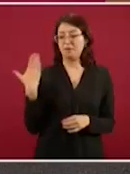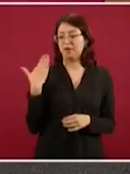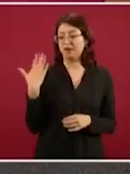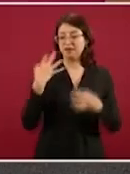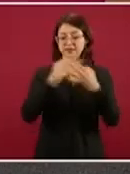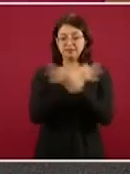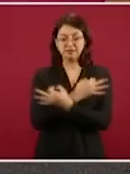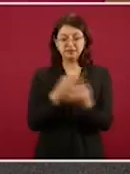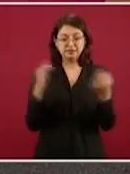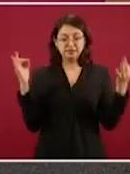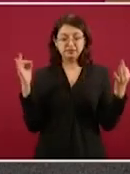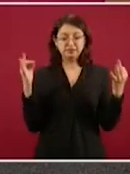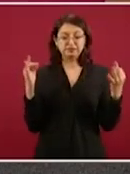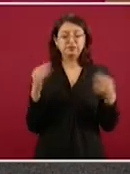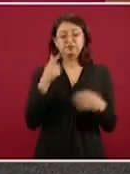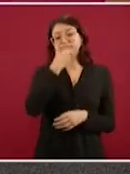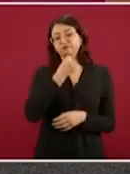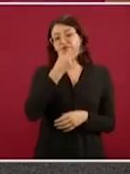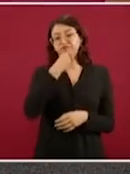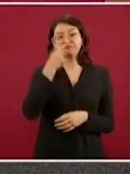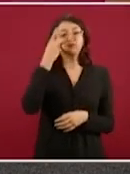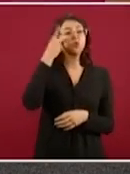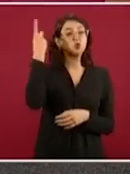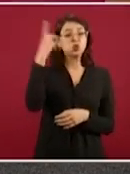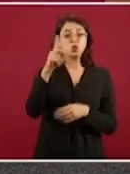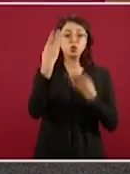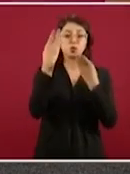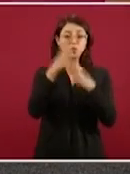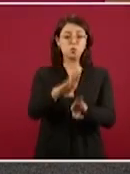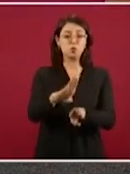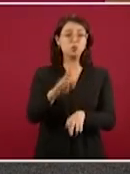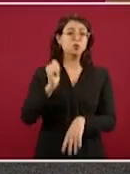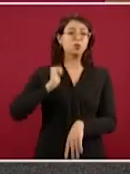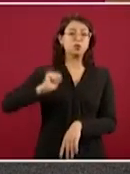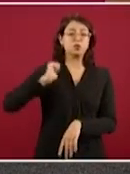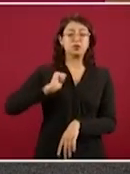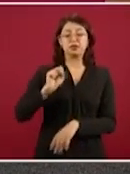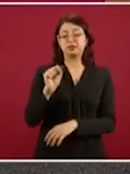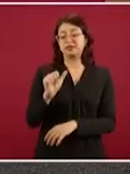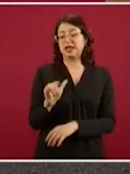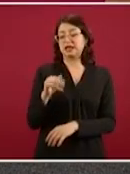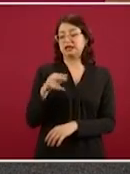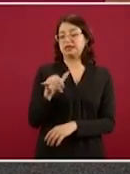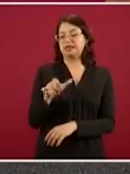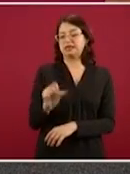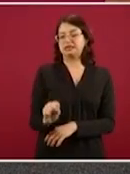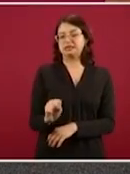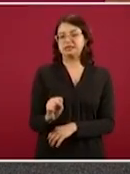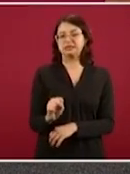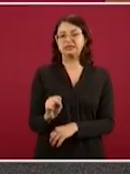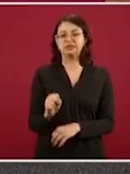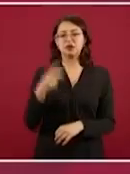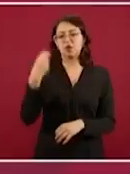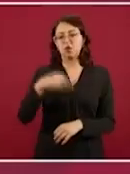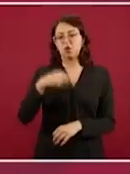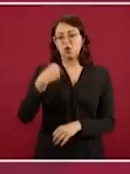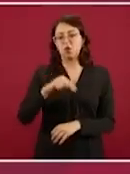un banquero de la época de Salinas, Cabal Peniche,